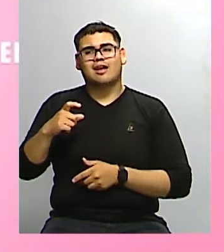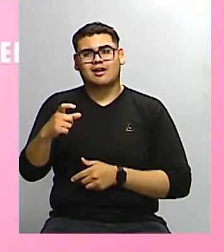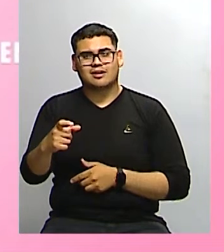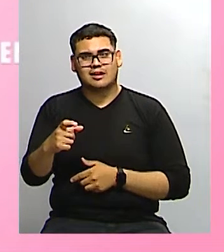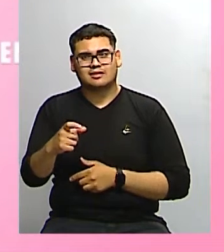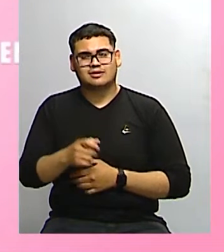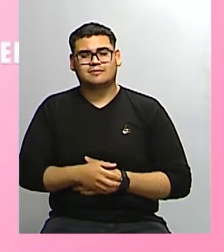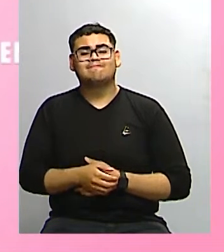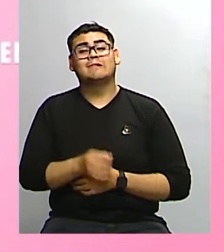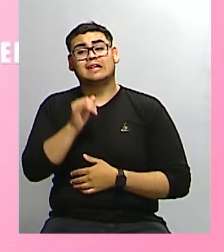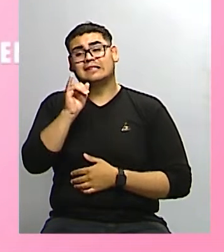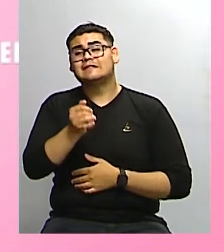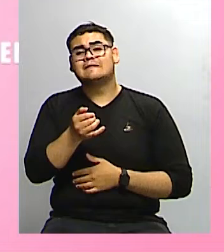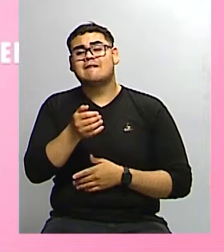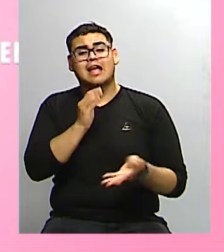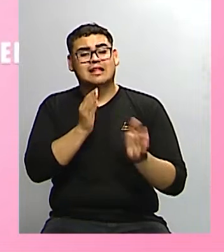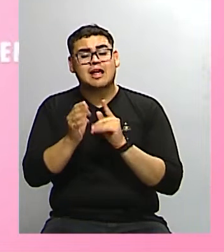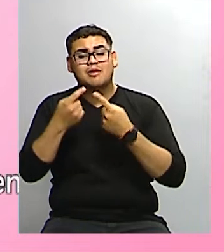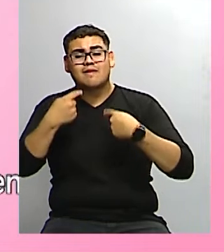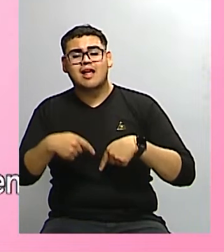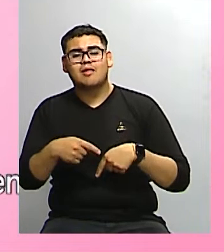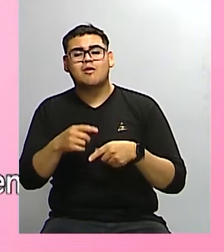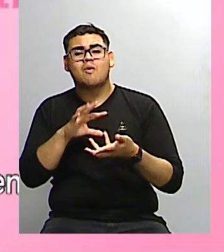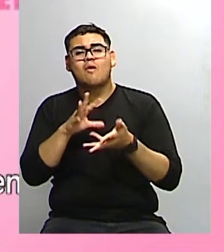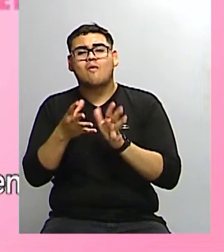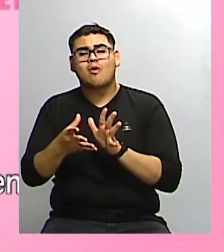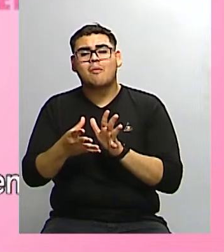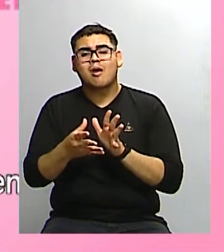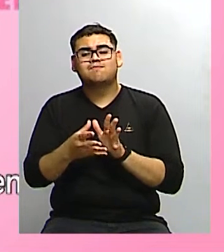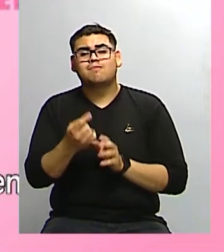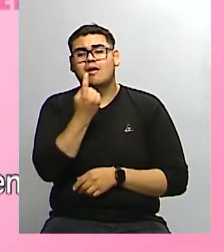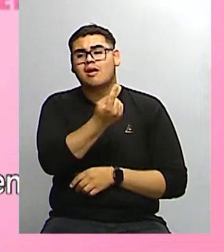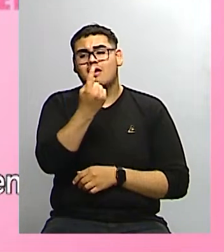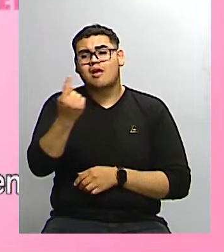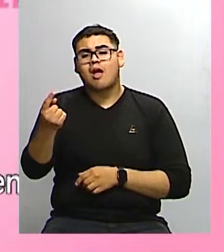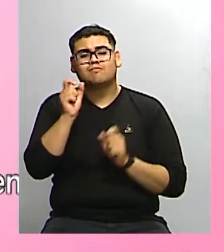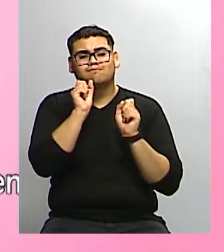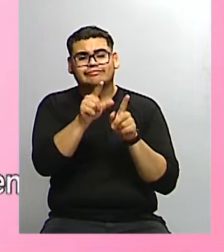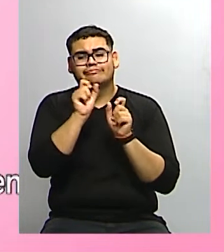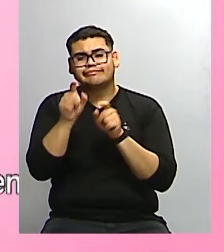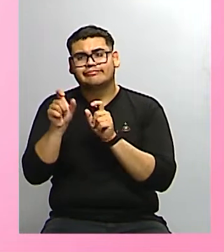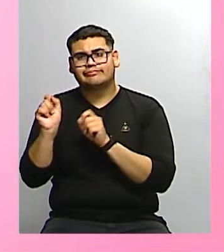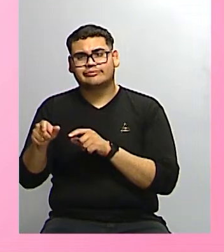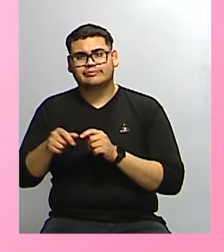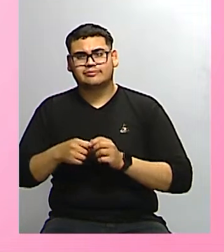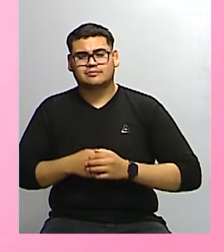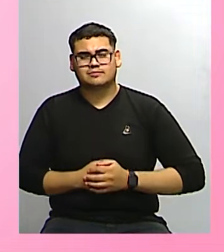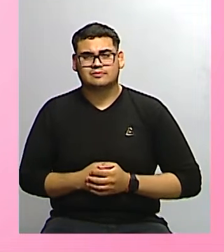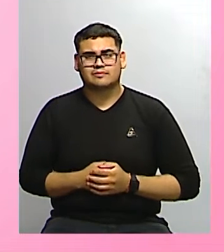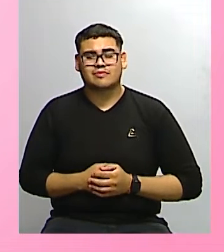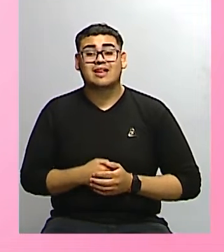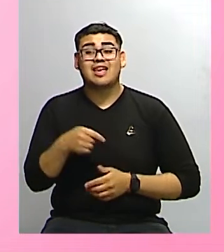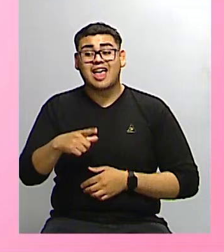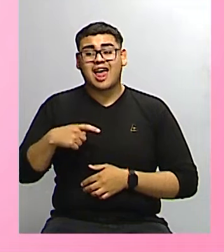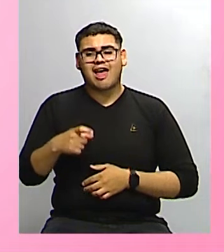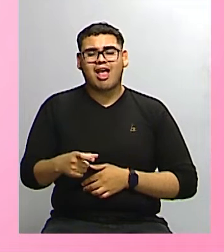totalmente se ha ido personalizando y hay mucha variabilidad dentro de ese cáncer